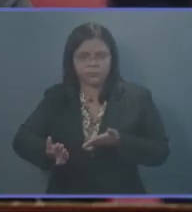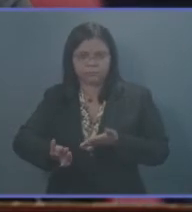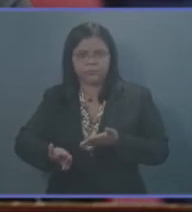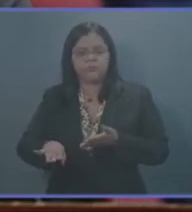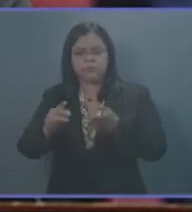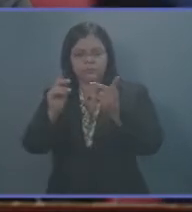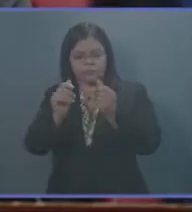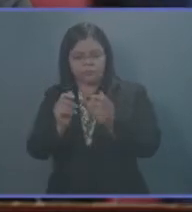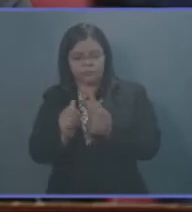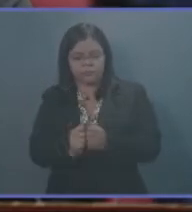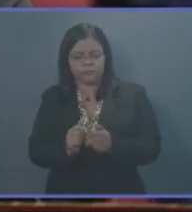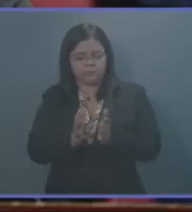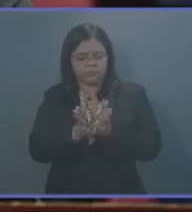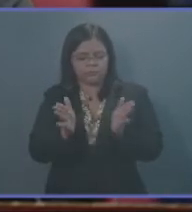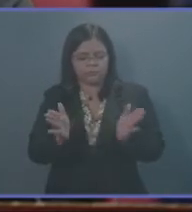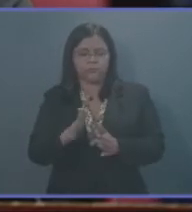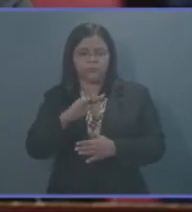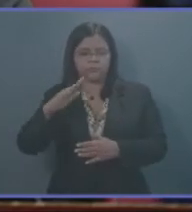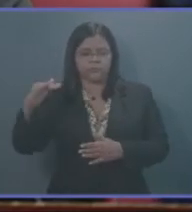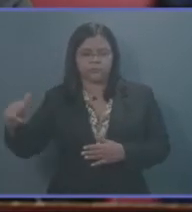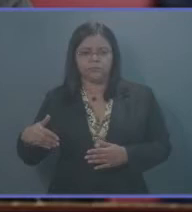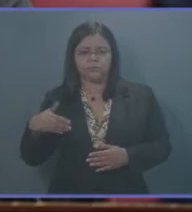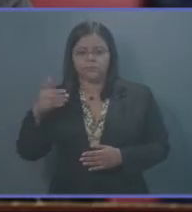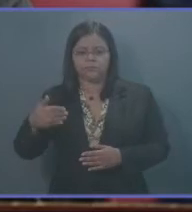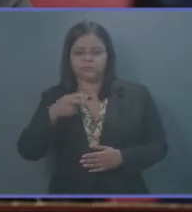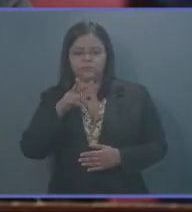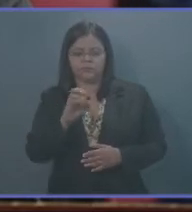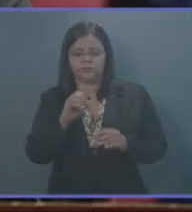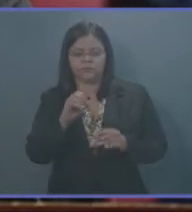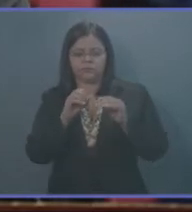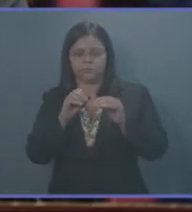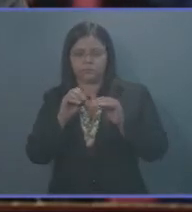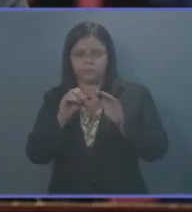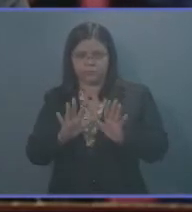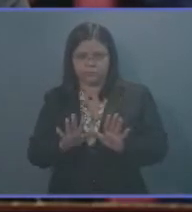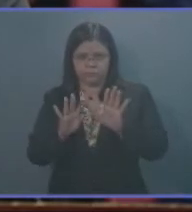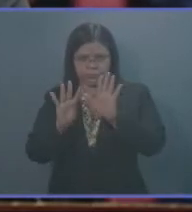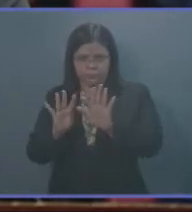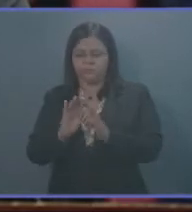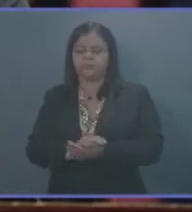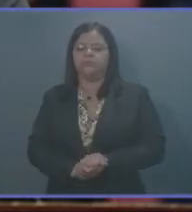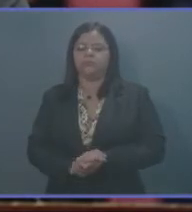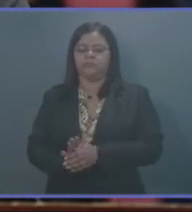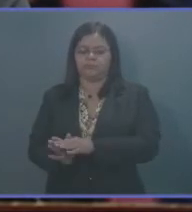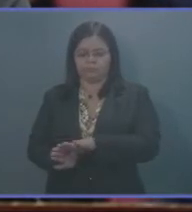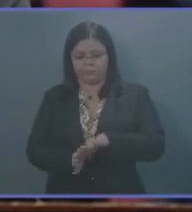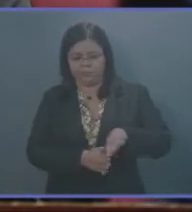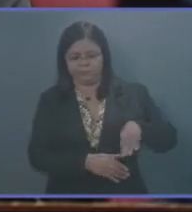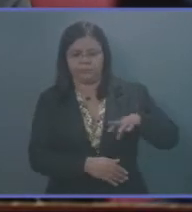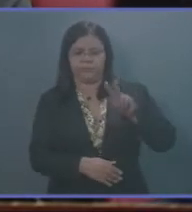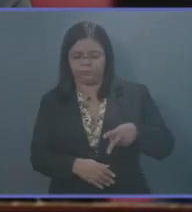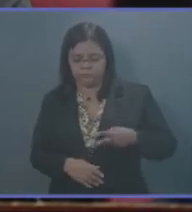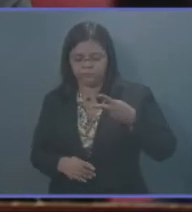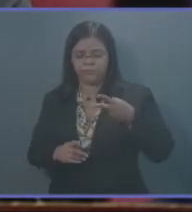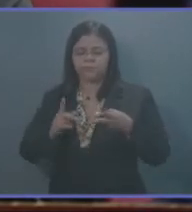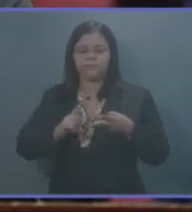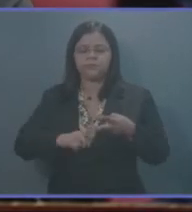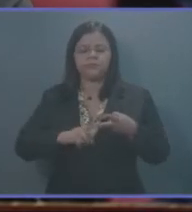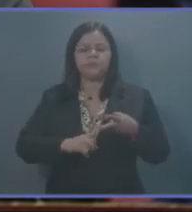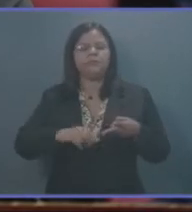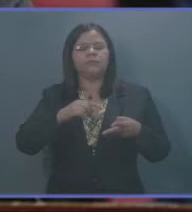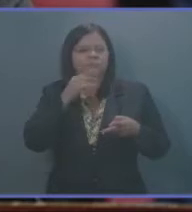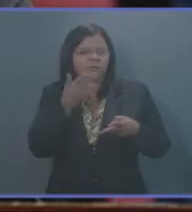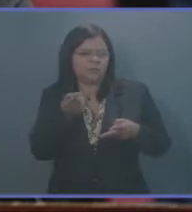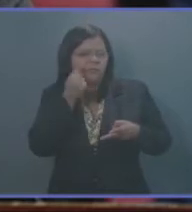el presupuesto general del Estado del ejercicio fiscal 2019. Romanos 2. Que en la búsqueda de financiamiento